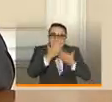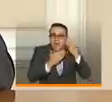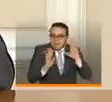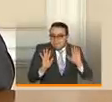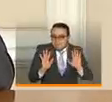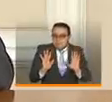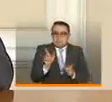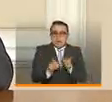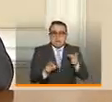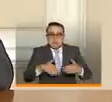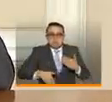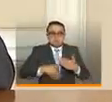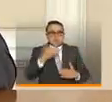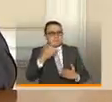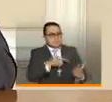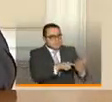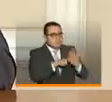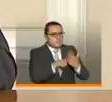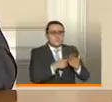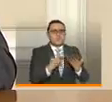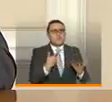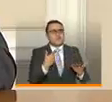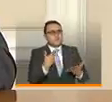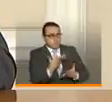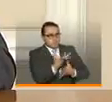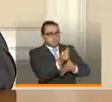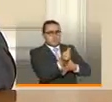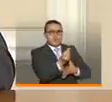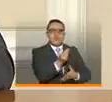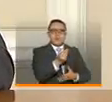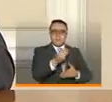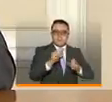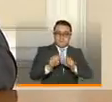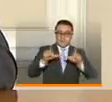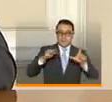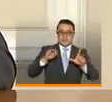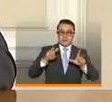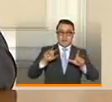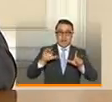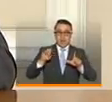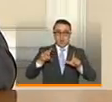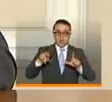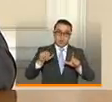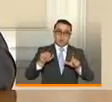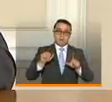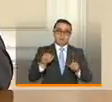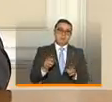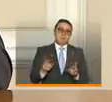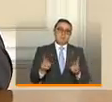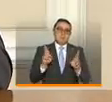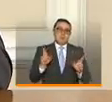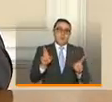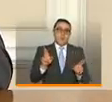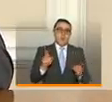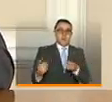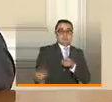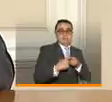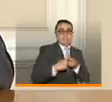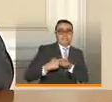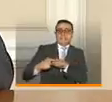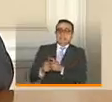de empezar a conocer lo que significa el portal Mi Vacuna. Esperamos que no se nos llene demasiado, no se